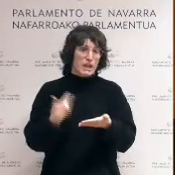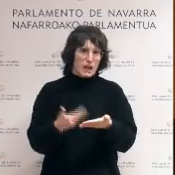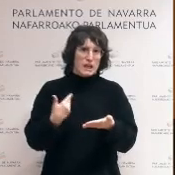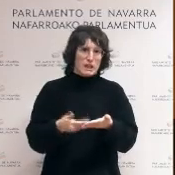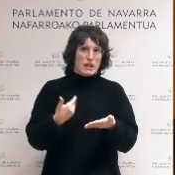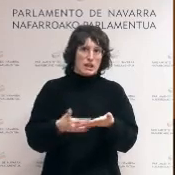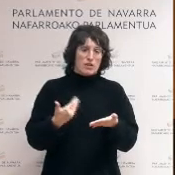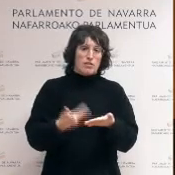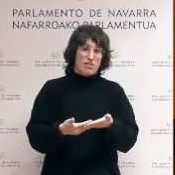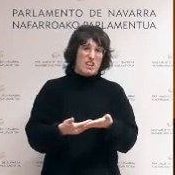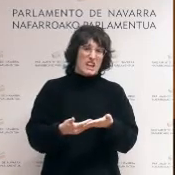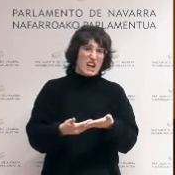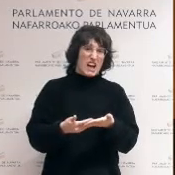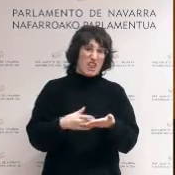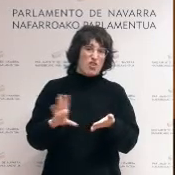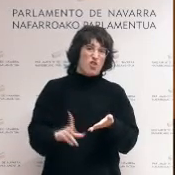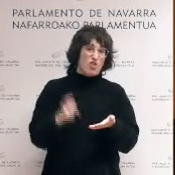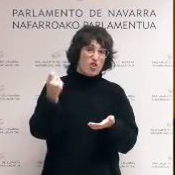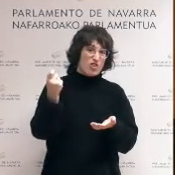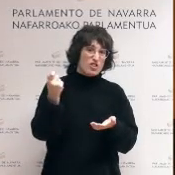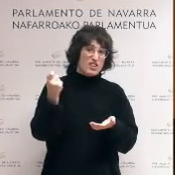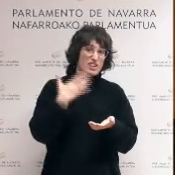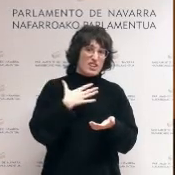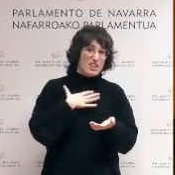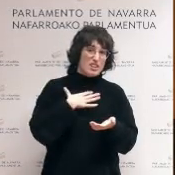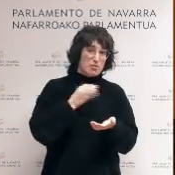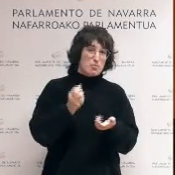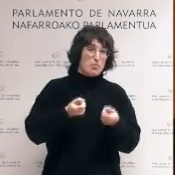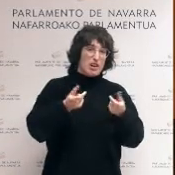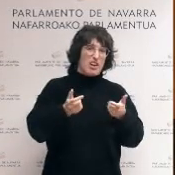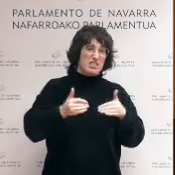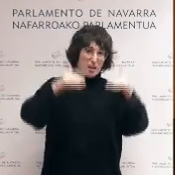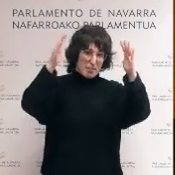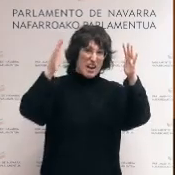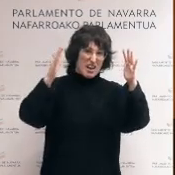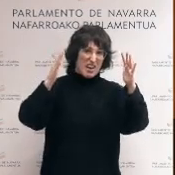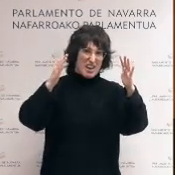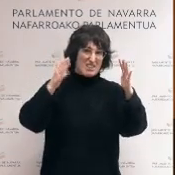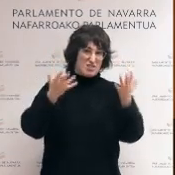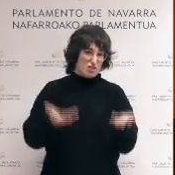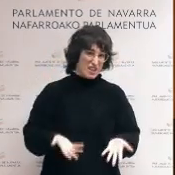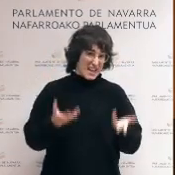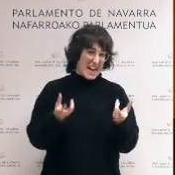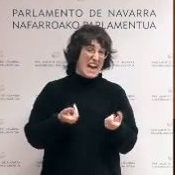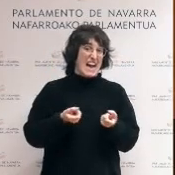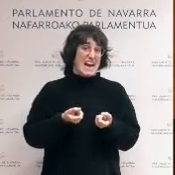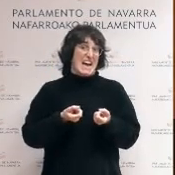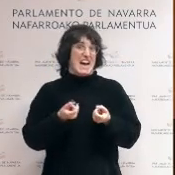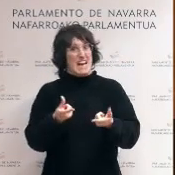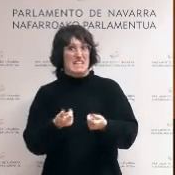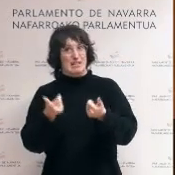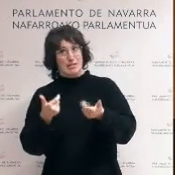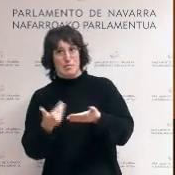que su propio ingreso, costaría más el collar que el perro, como es el dicho popular, Por